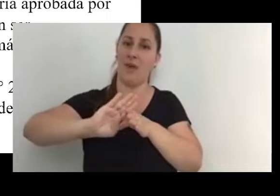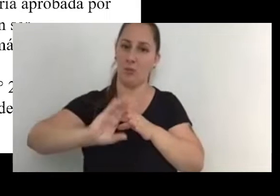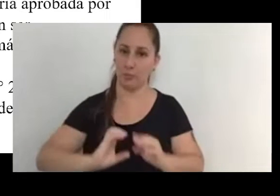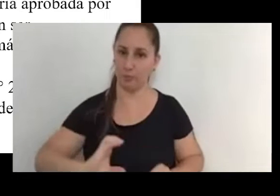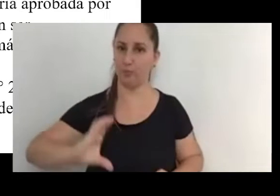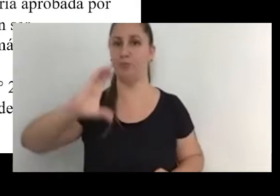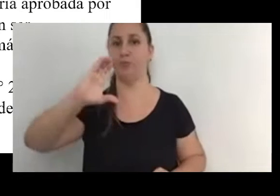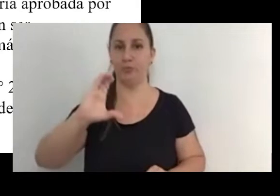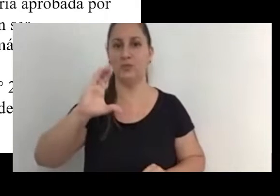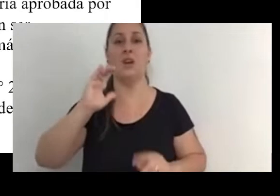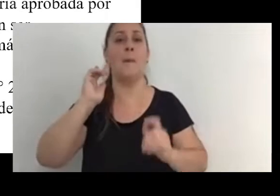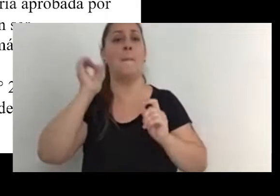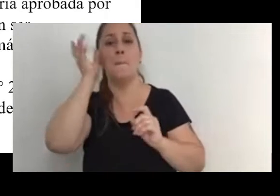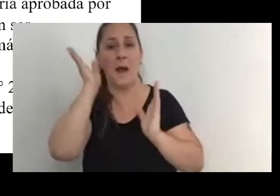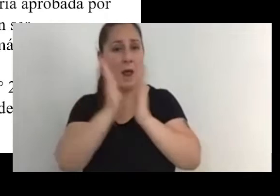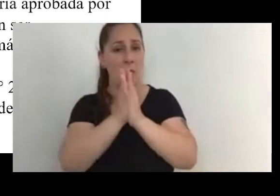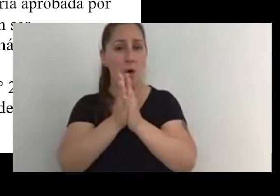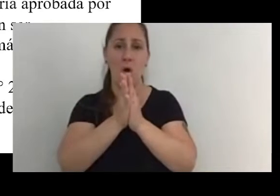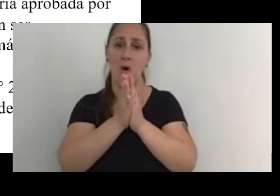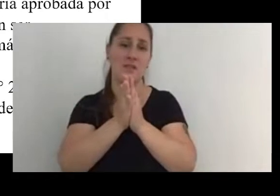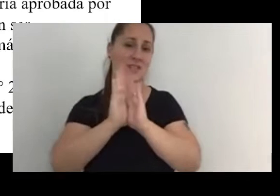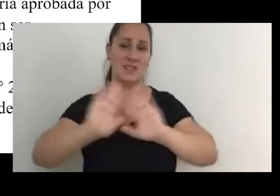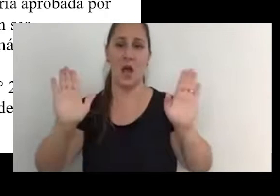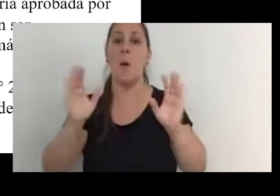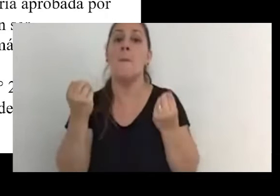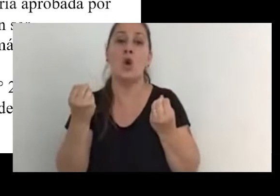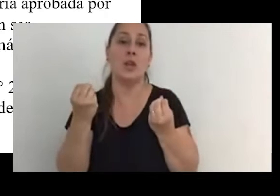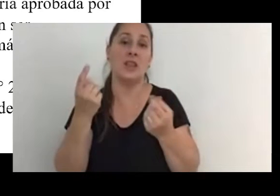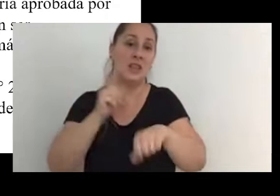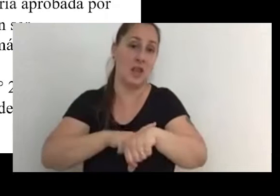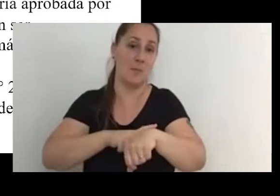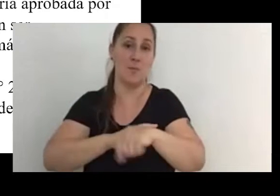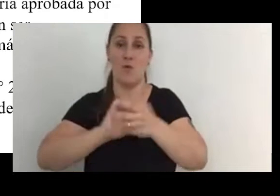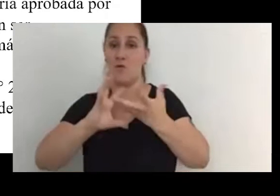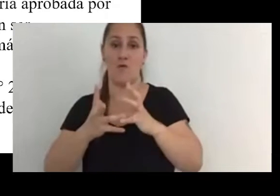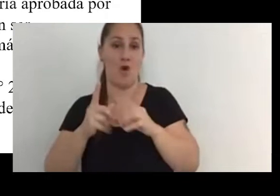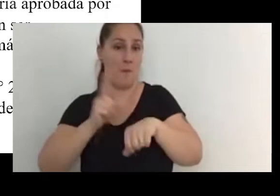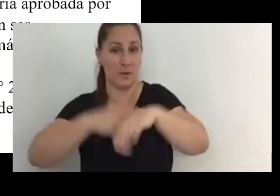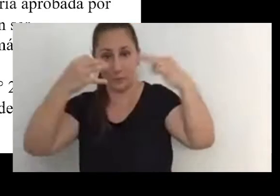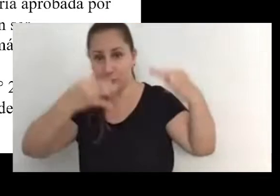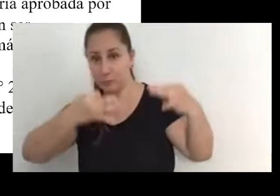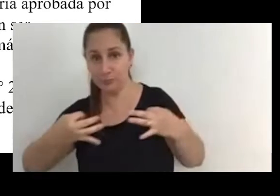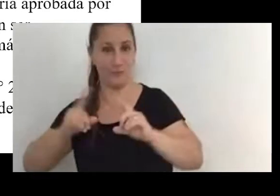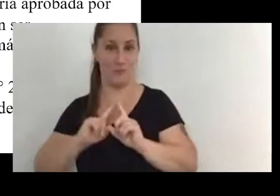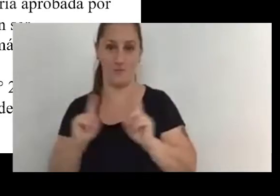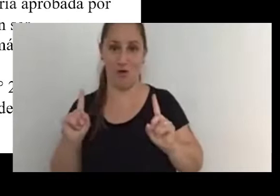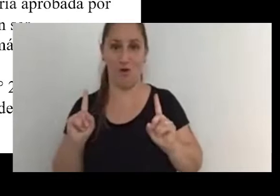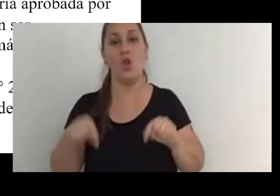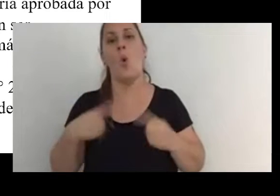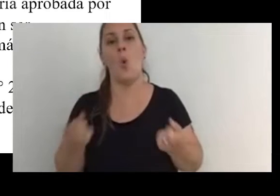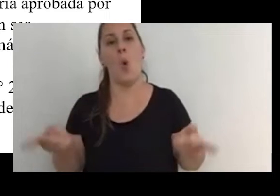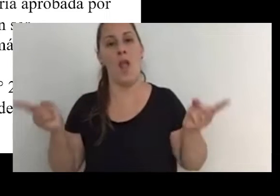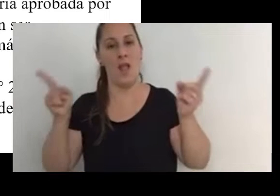las condonaciones porque no se canceló en tiempo y forma. Bueno, hoy se volverían a reincorporar